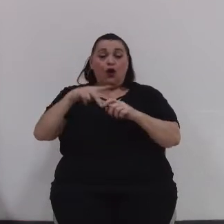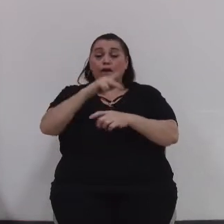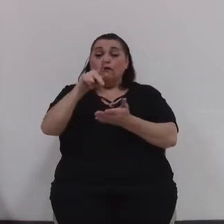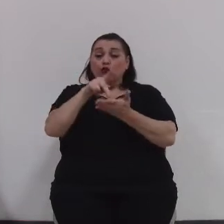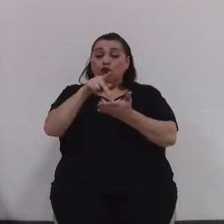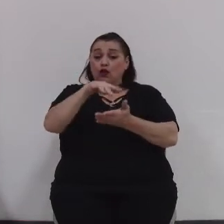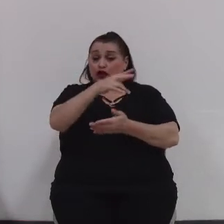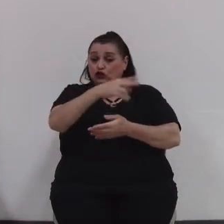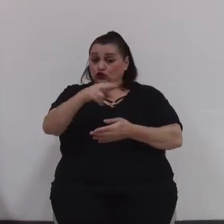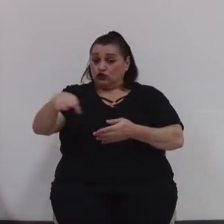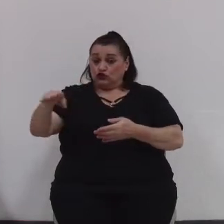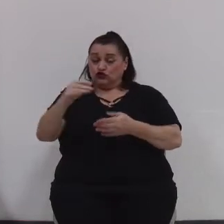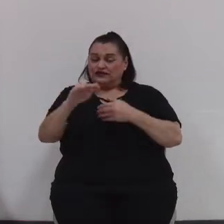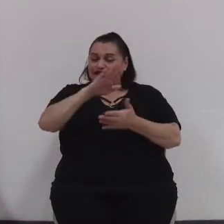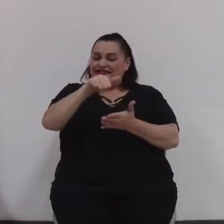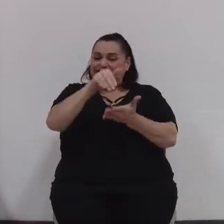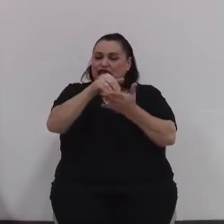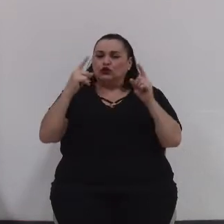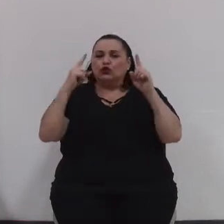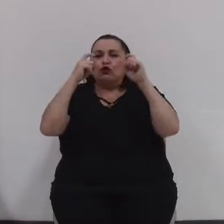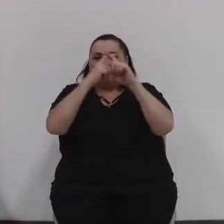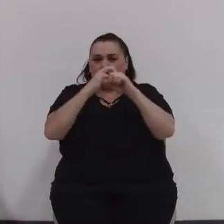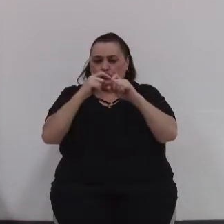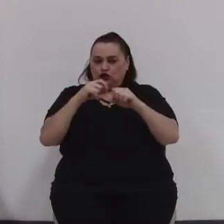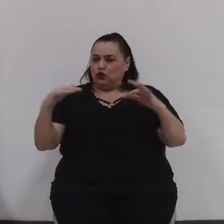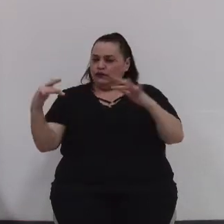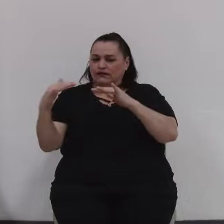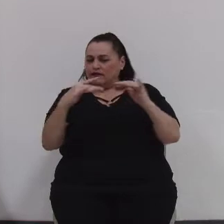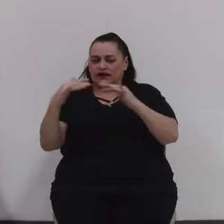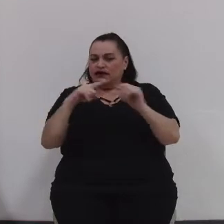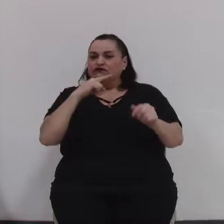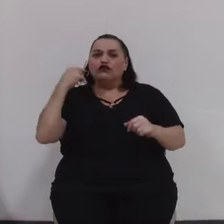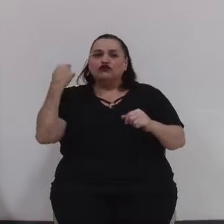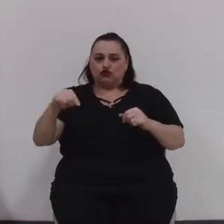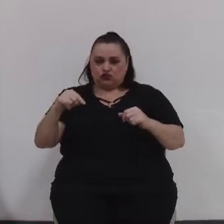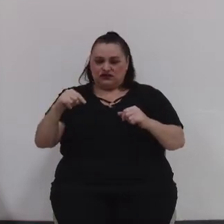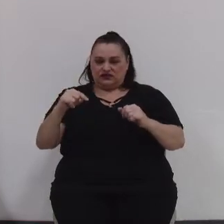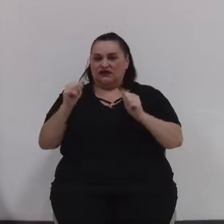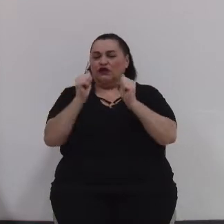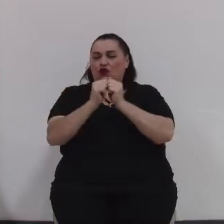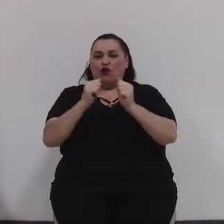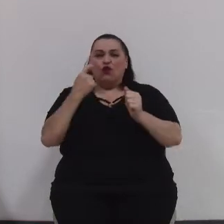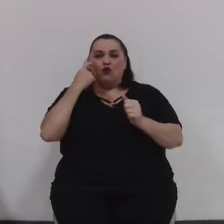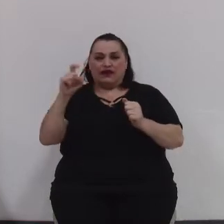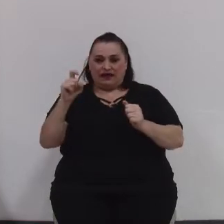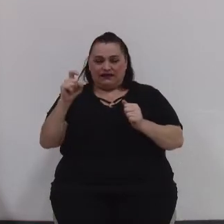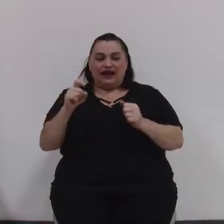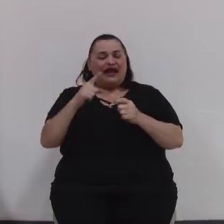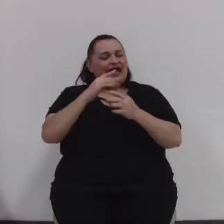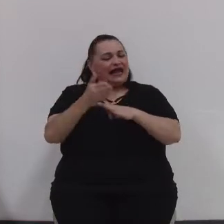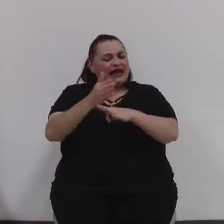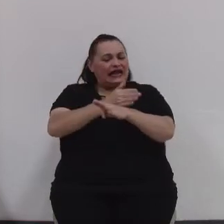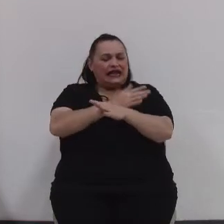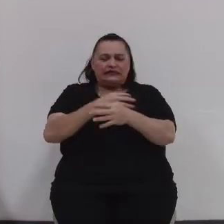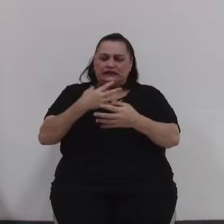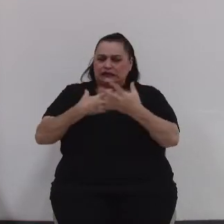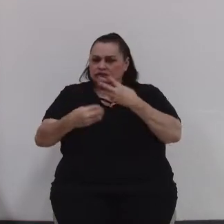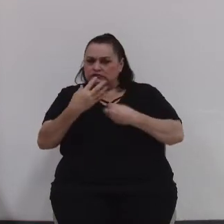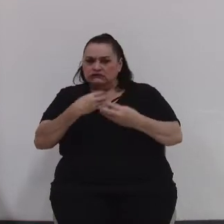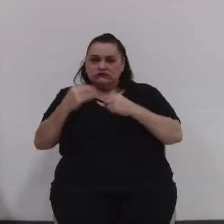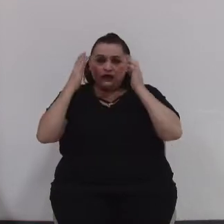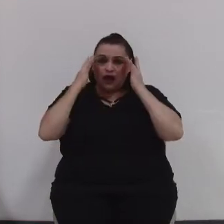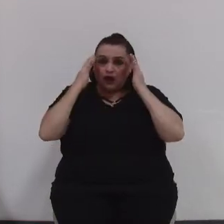en el centro del conflicto de la guerra de Rusia sobre Ucrania. Crecen los sentimientos de angustia en la población.